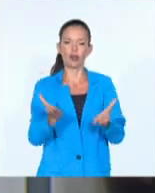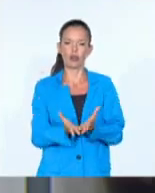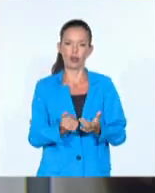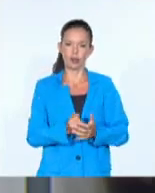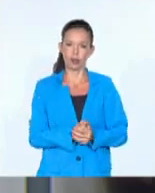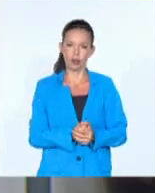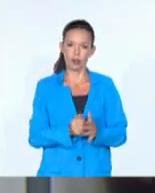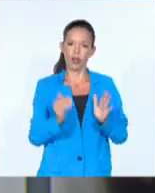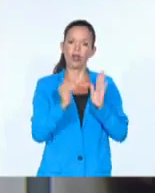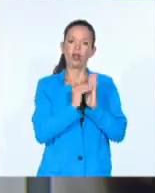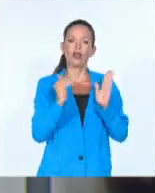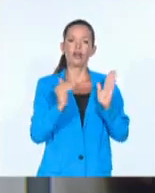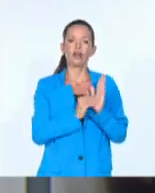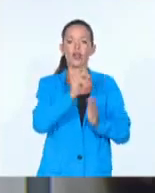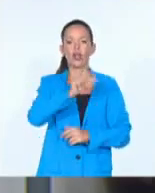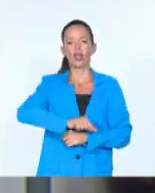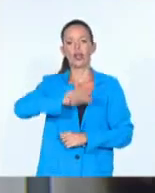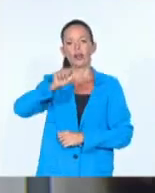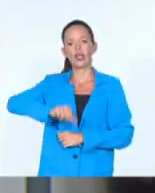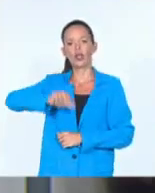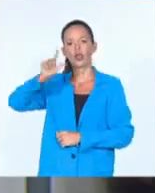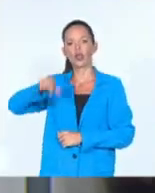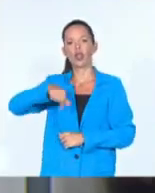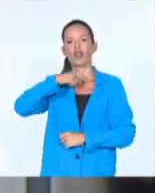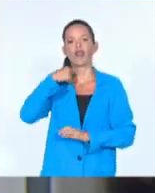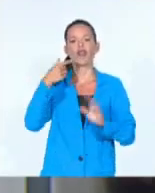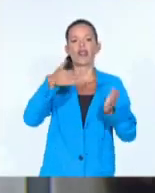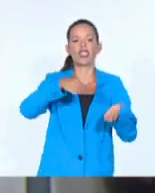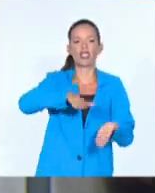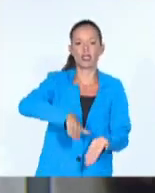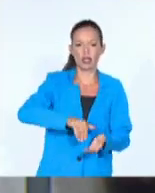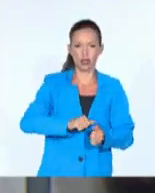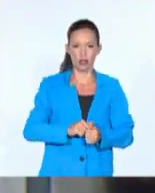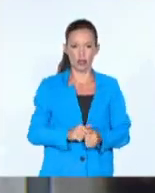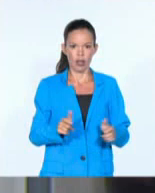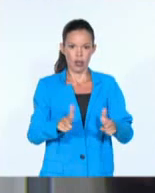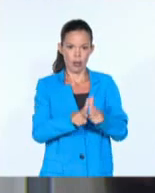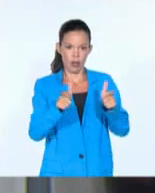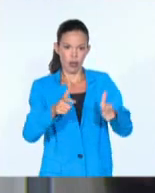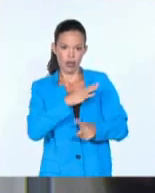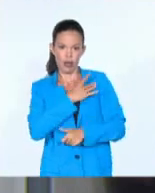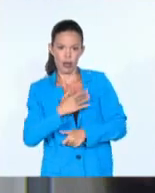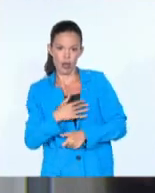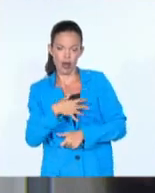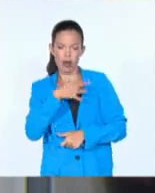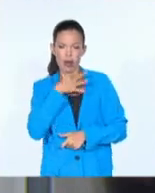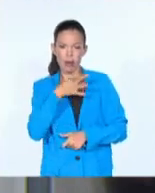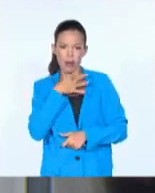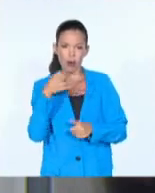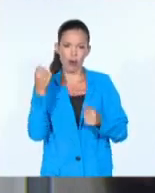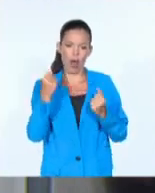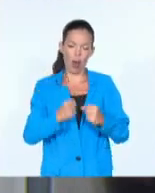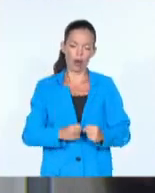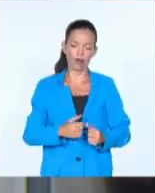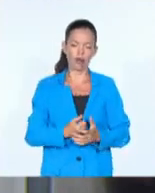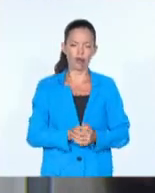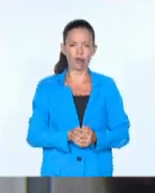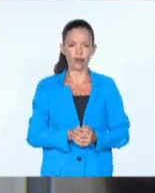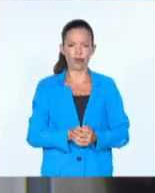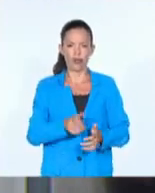perdieron la mayor parte entre los más pobres y vulnerables las pandemias no distinguen fronteras